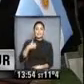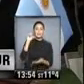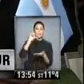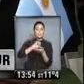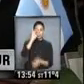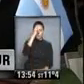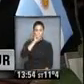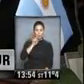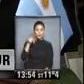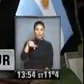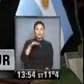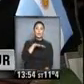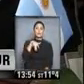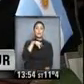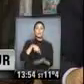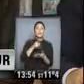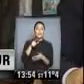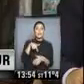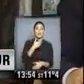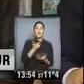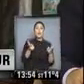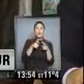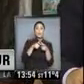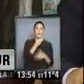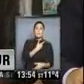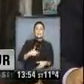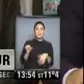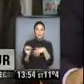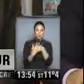Uruguay, allí en Montevideo, la cumbre de presidentes del Mercosur.